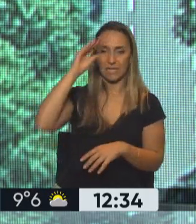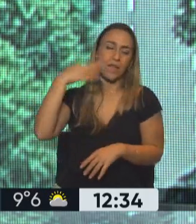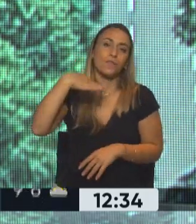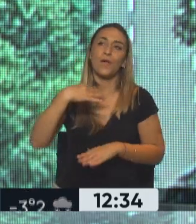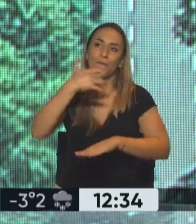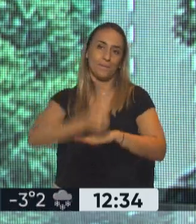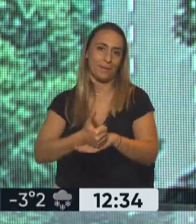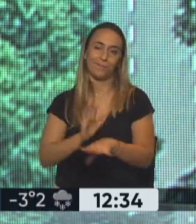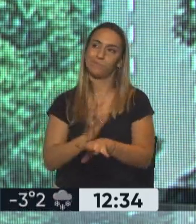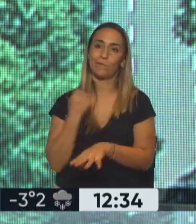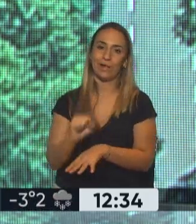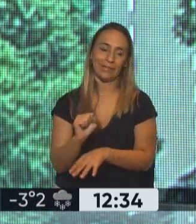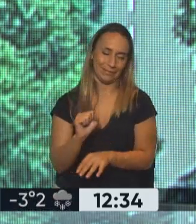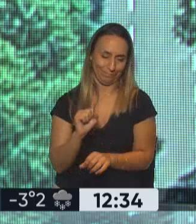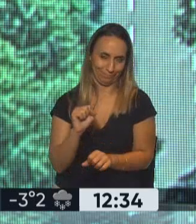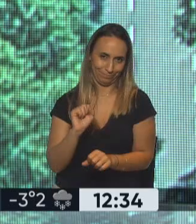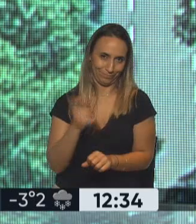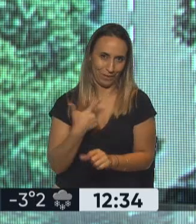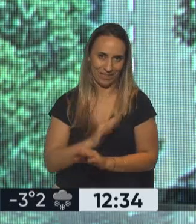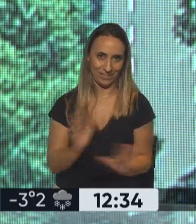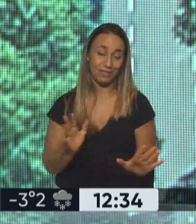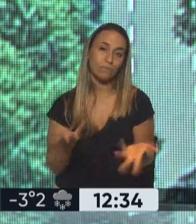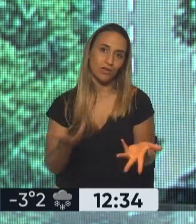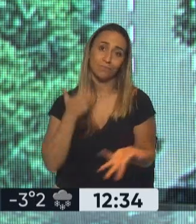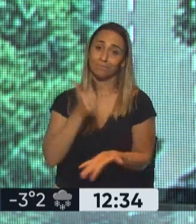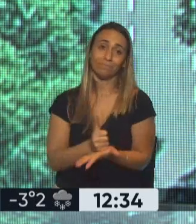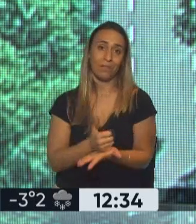podía estar ausente. Yo creo que Cristina también, que